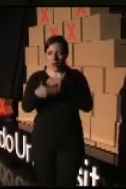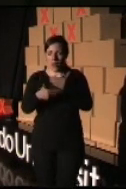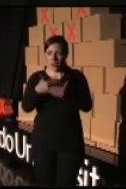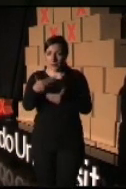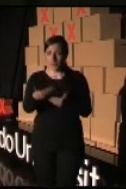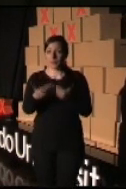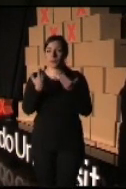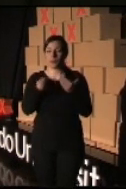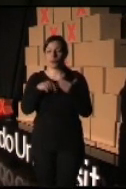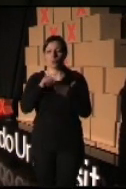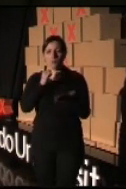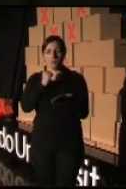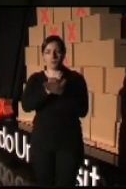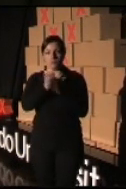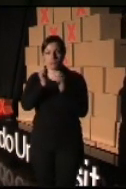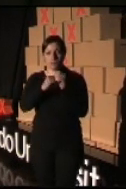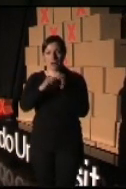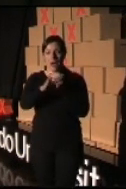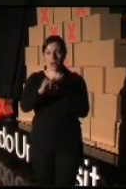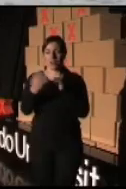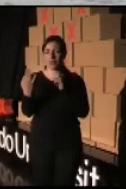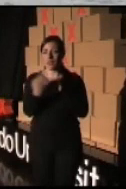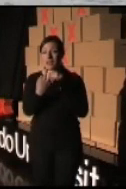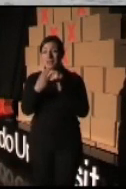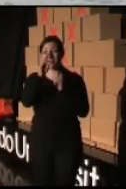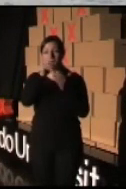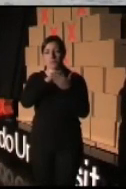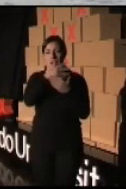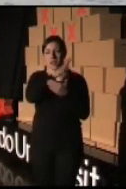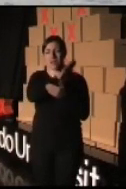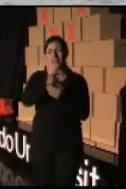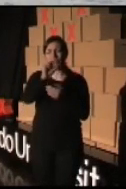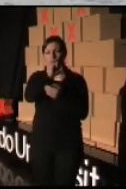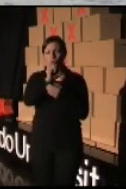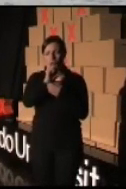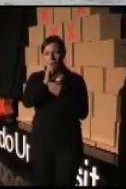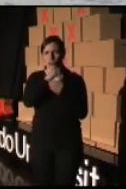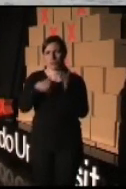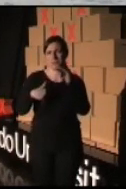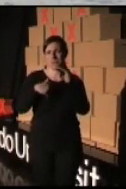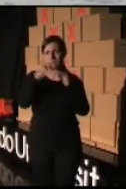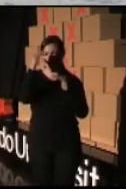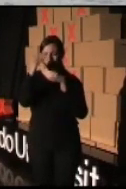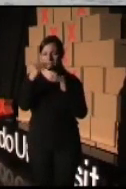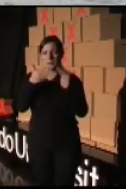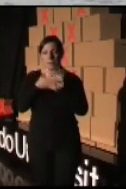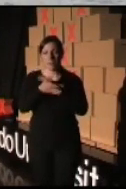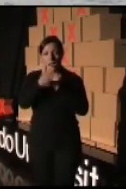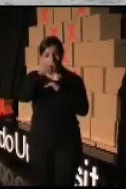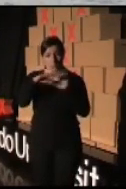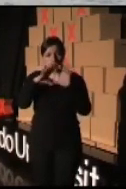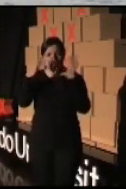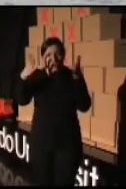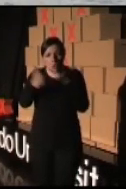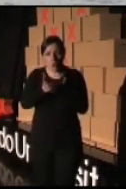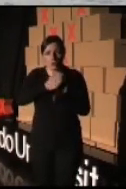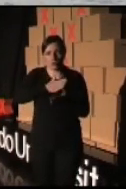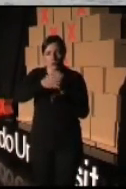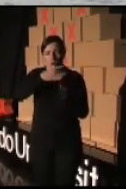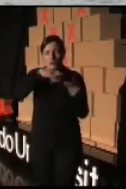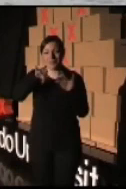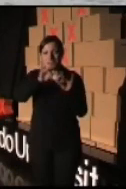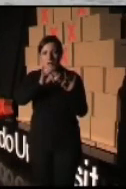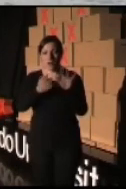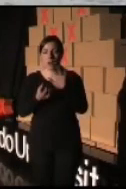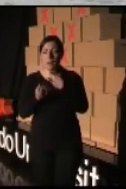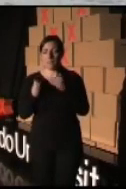tenemos registro fósil es de que hace aproximadamente 3.500, quizás más, millones de años, apareció la vida en nuestro planeta. Las unidades básicas de la vida,